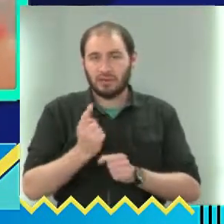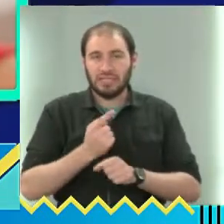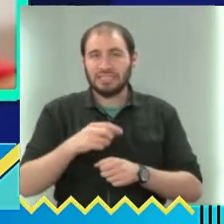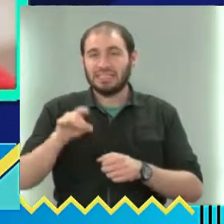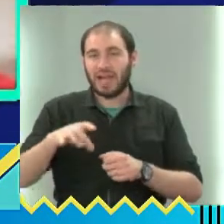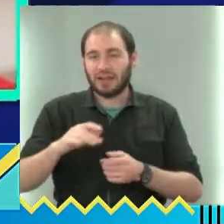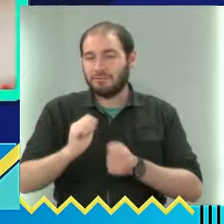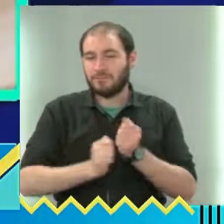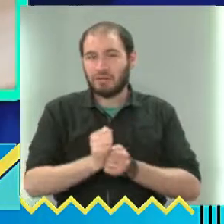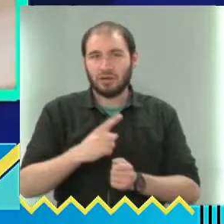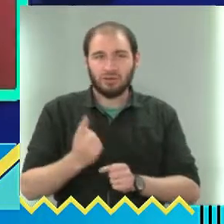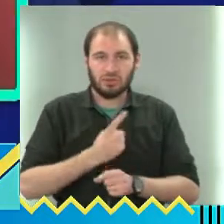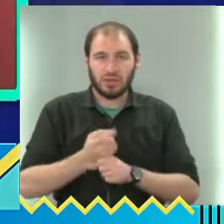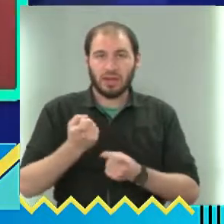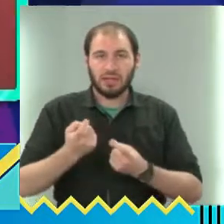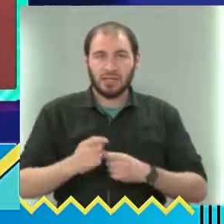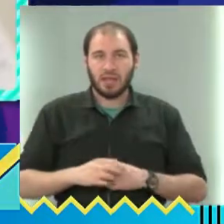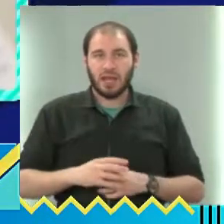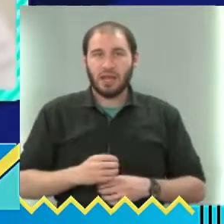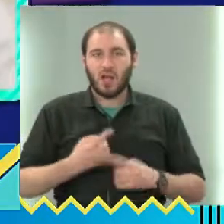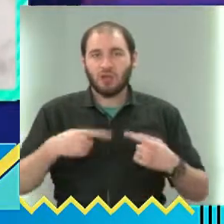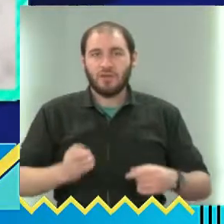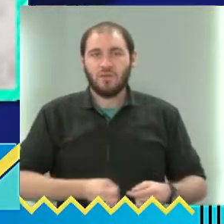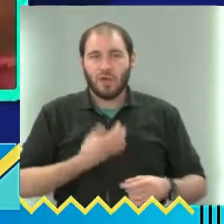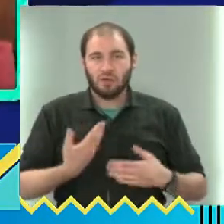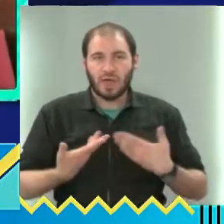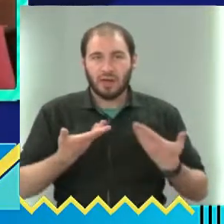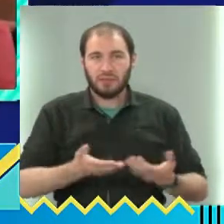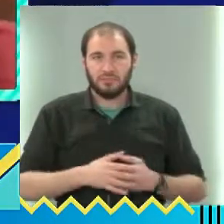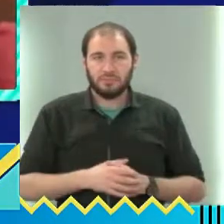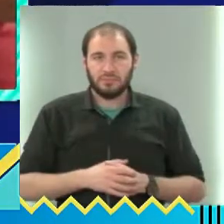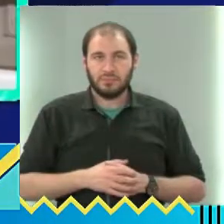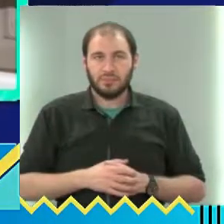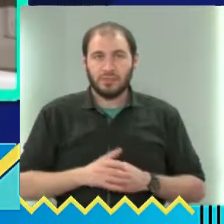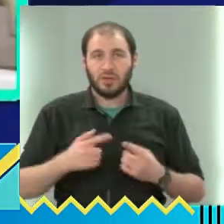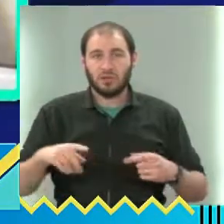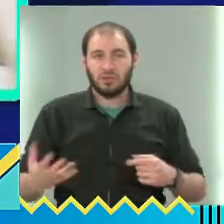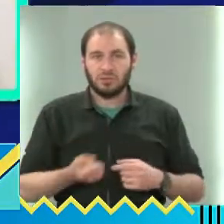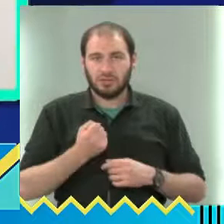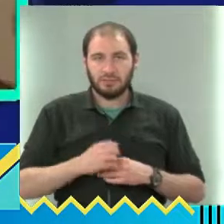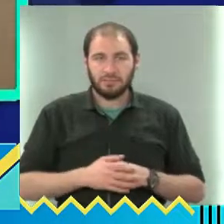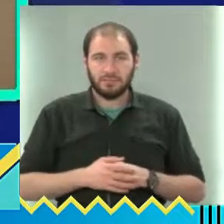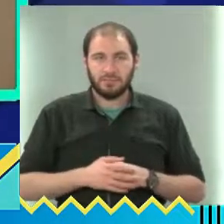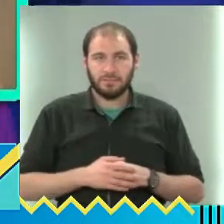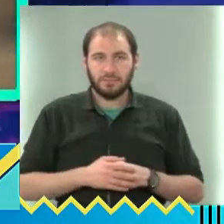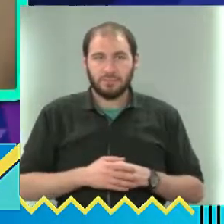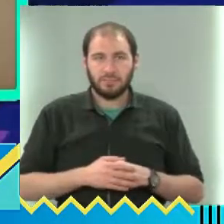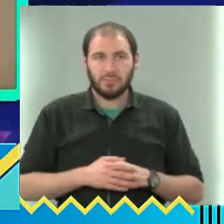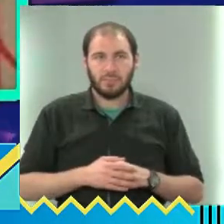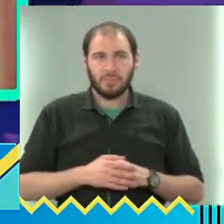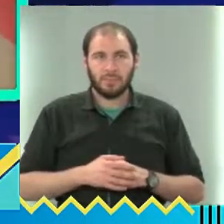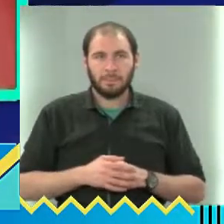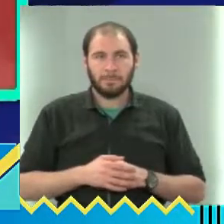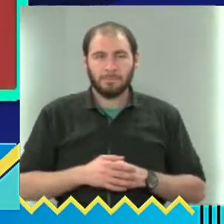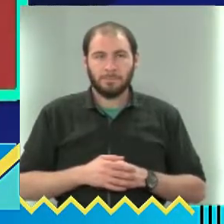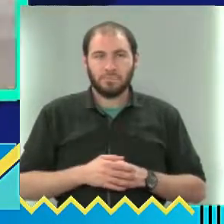no se puede fabricar, requiere de un acto voluntario para poder obtenerlo. En esto que vamos viendo,